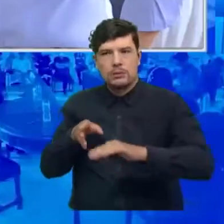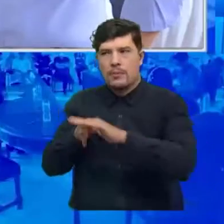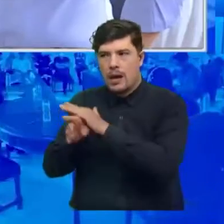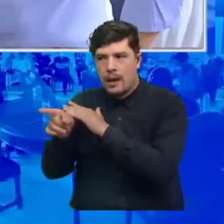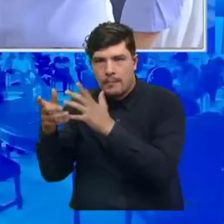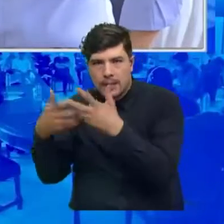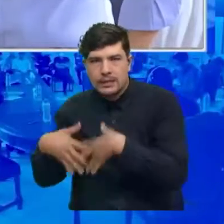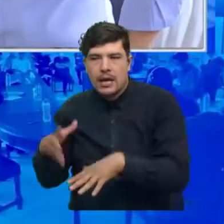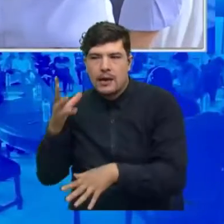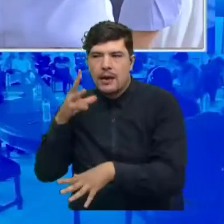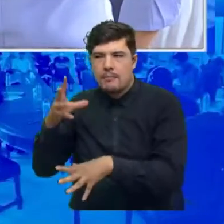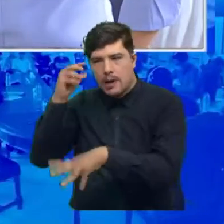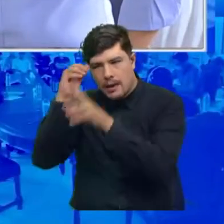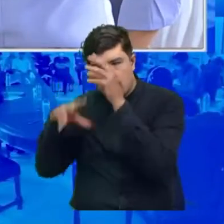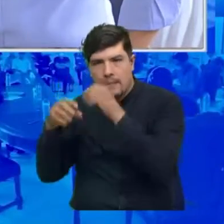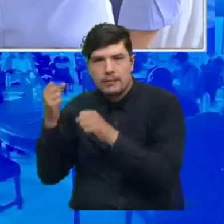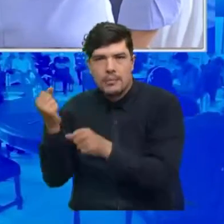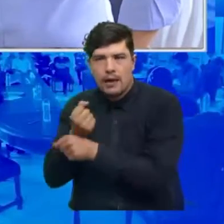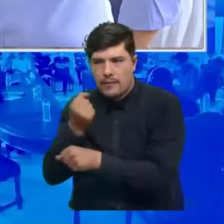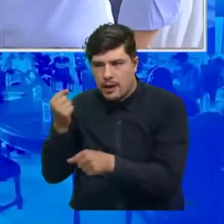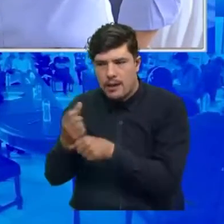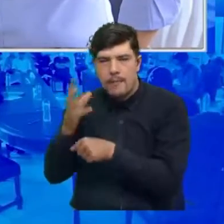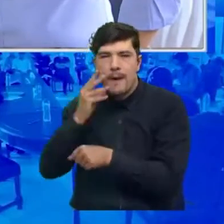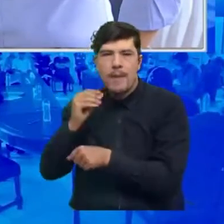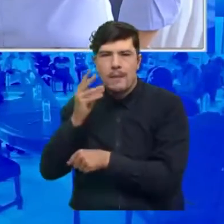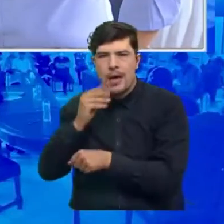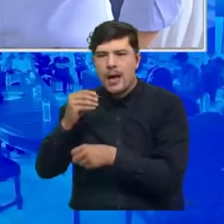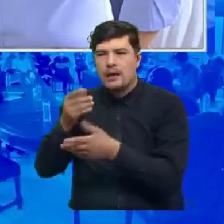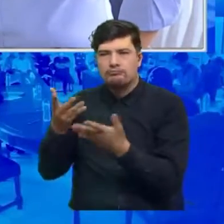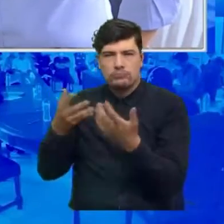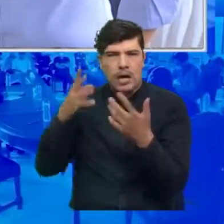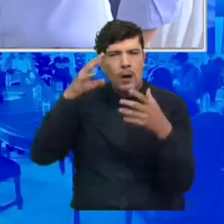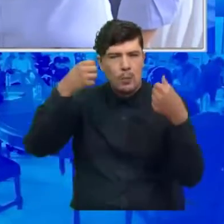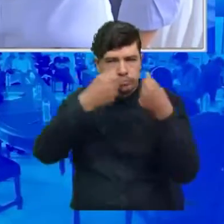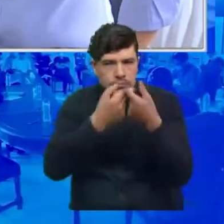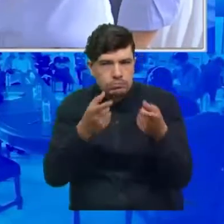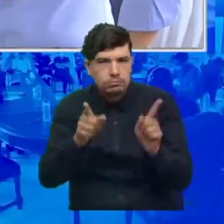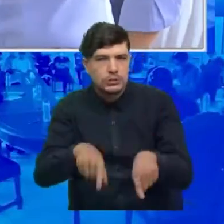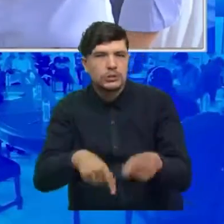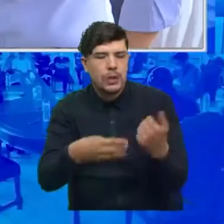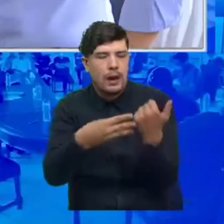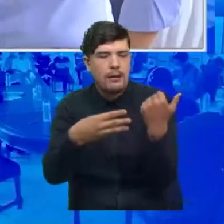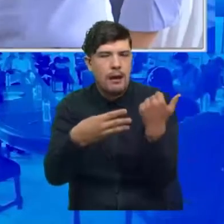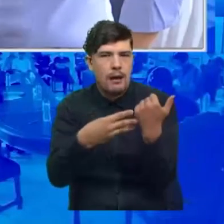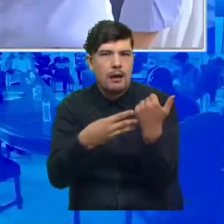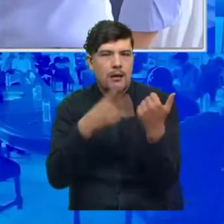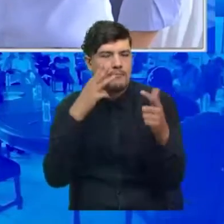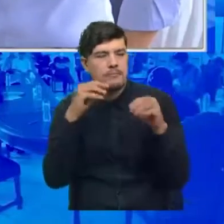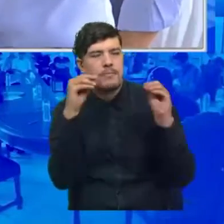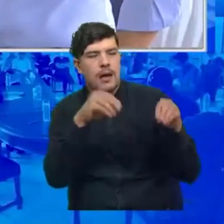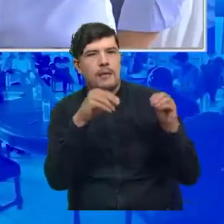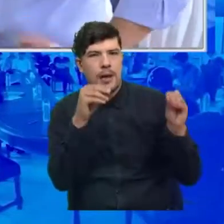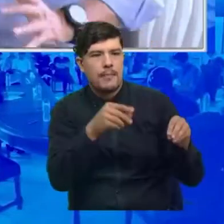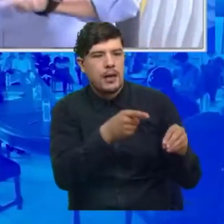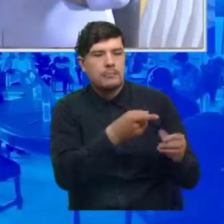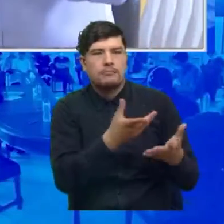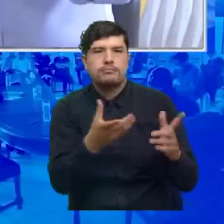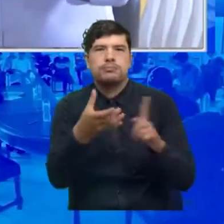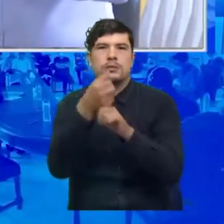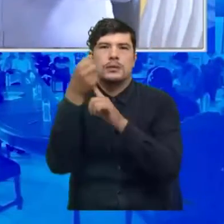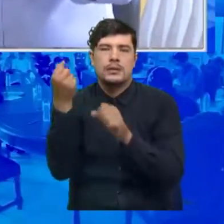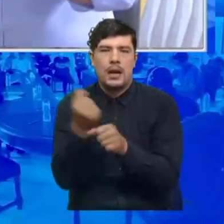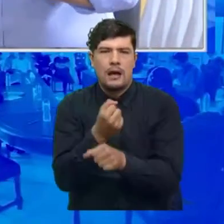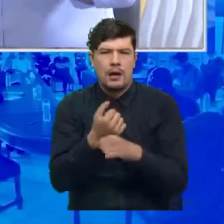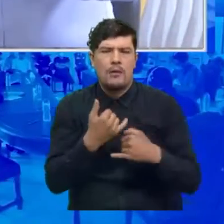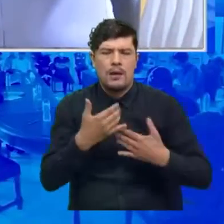no sólo en su formación sino también el trabajo para ellos para estos jóvenes entonces están logrando yo creo que